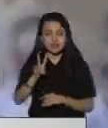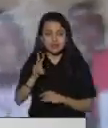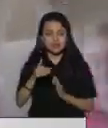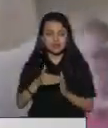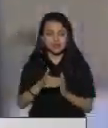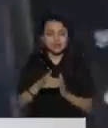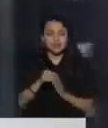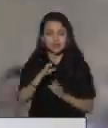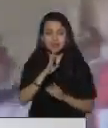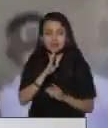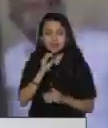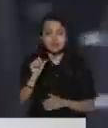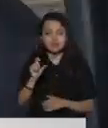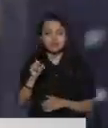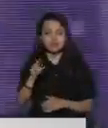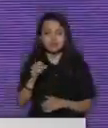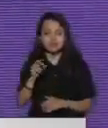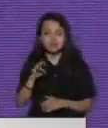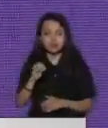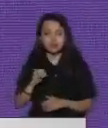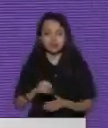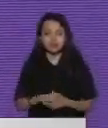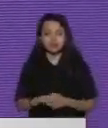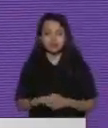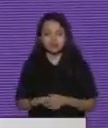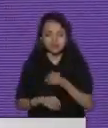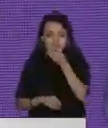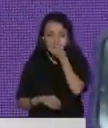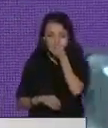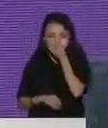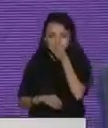52.860 de Antonio Bórquez. También decirle